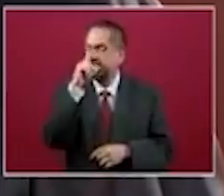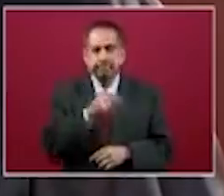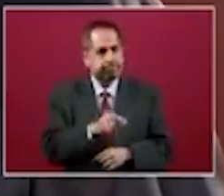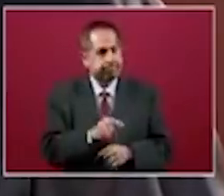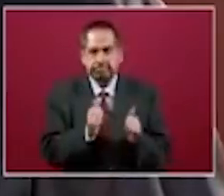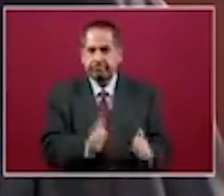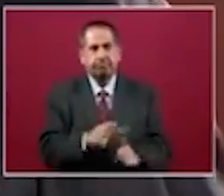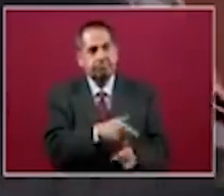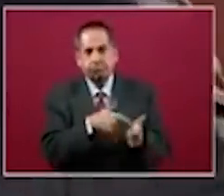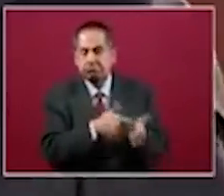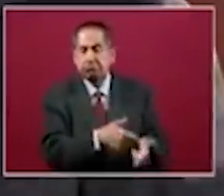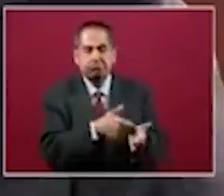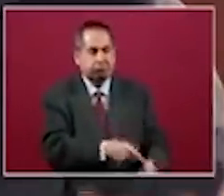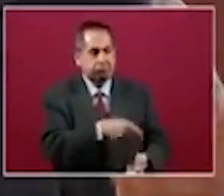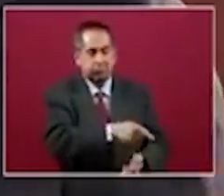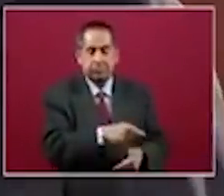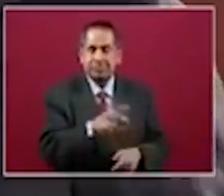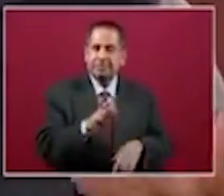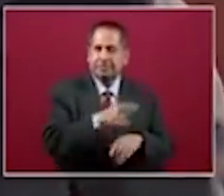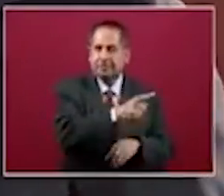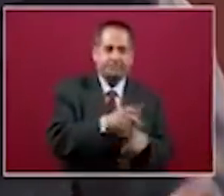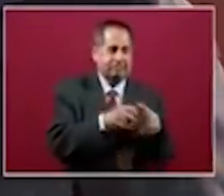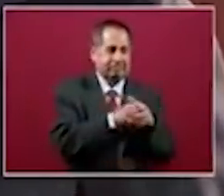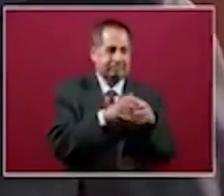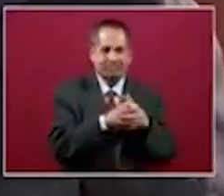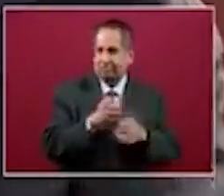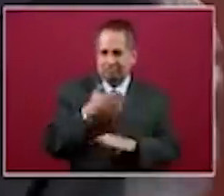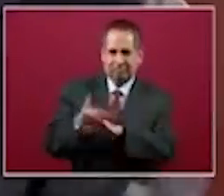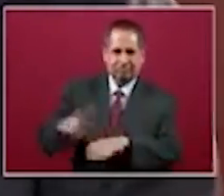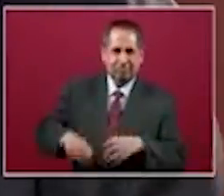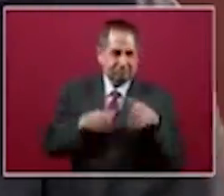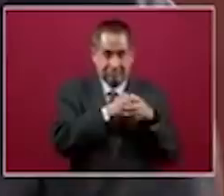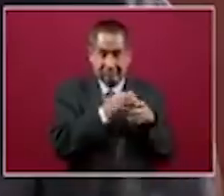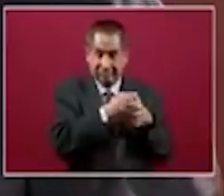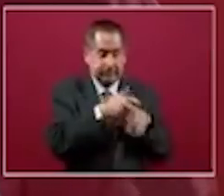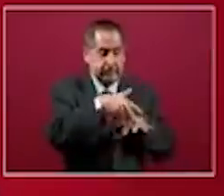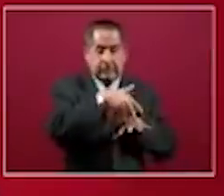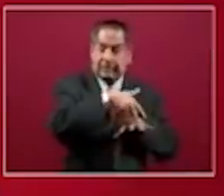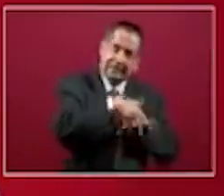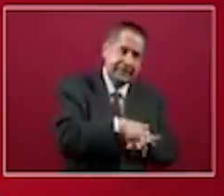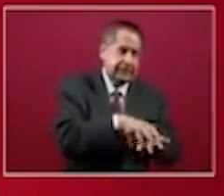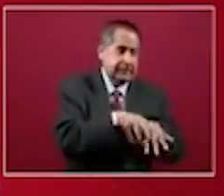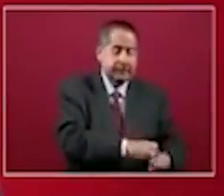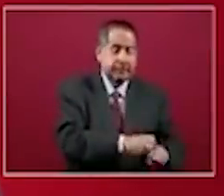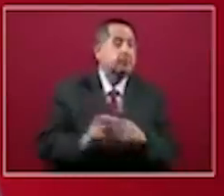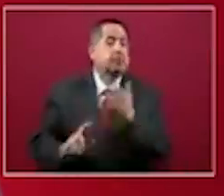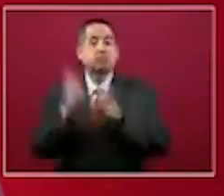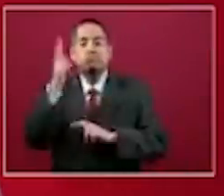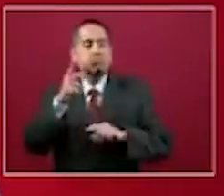régimen. O sea, echó tantas raíces la antidemocracia, ese procedimiento, que no